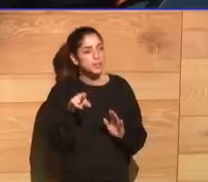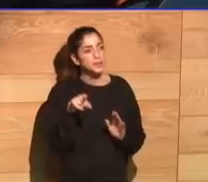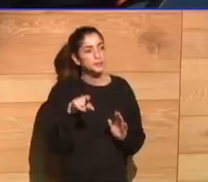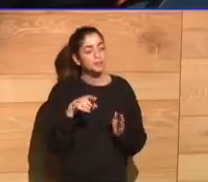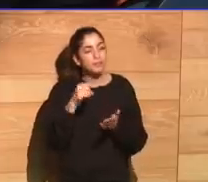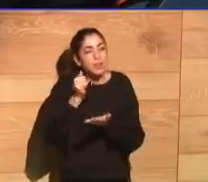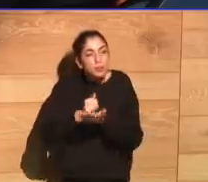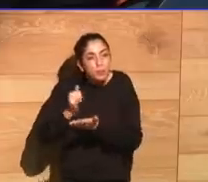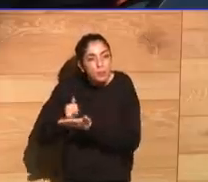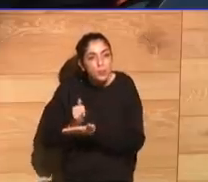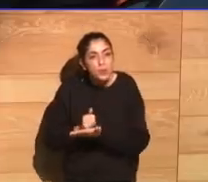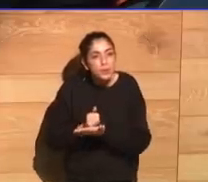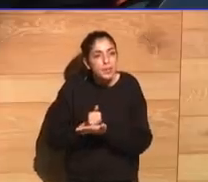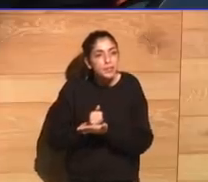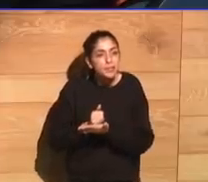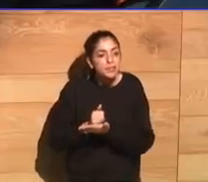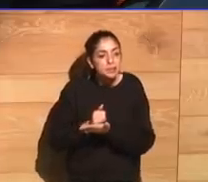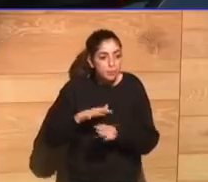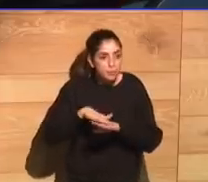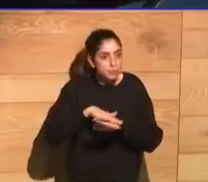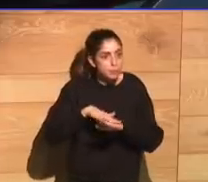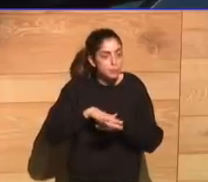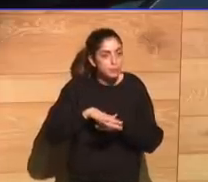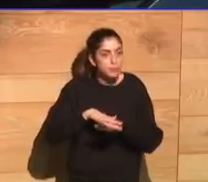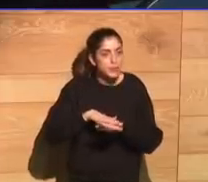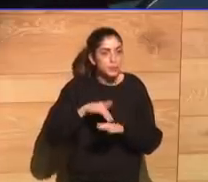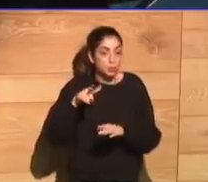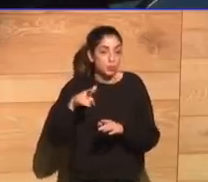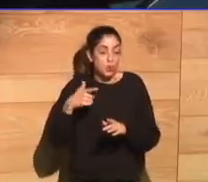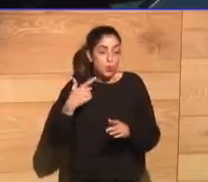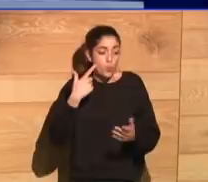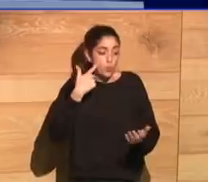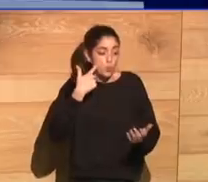testado o te testan mucho las estrellas, Rodrigo? Siempre.